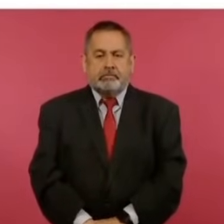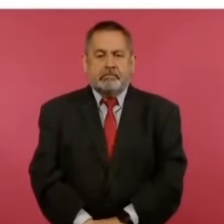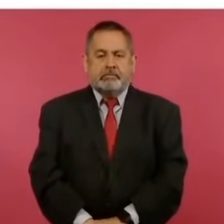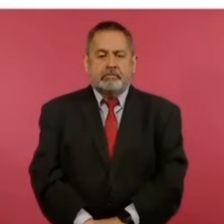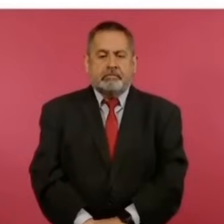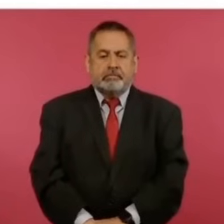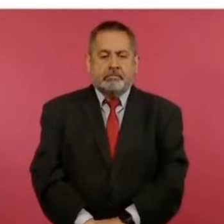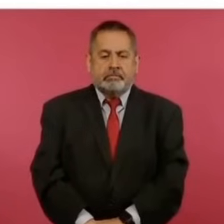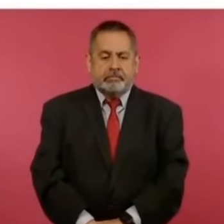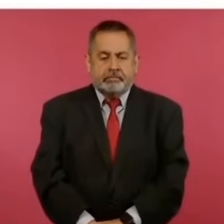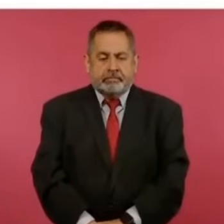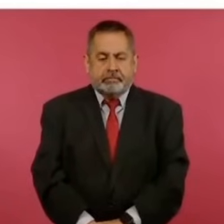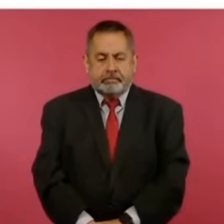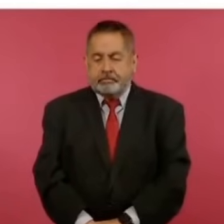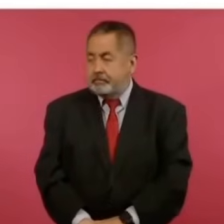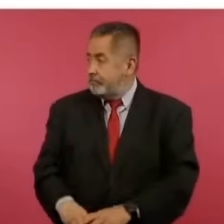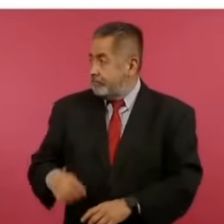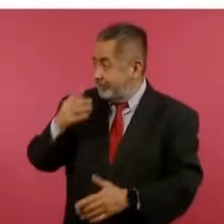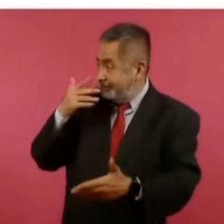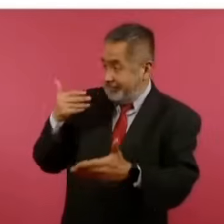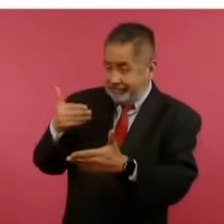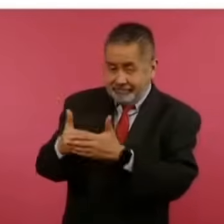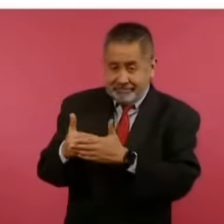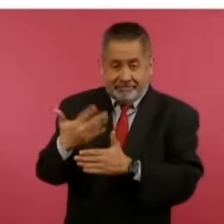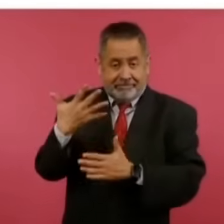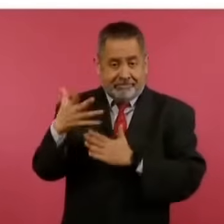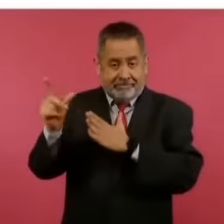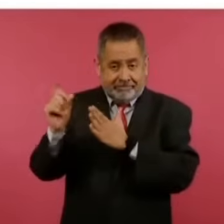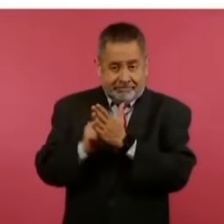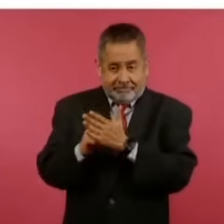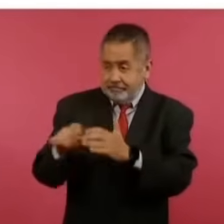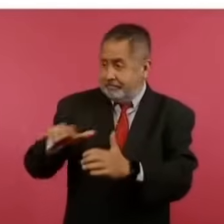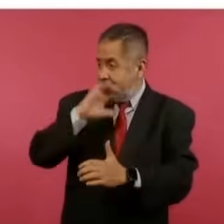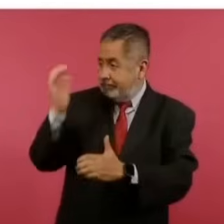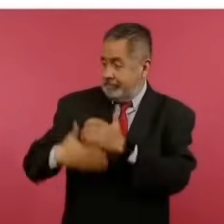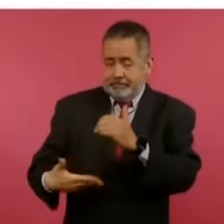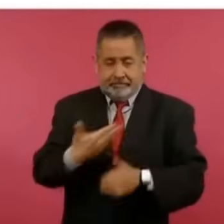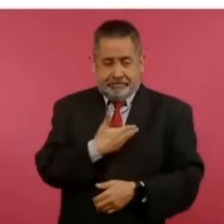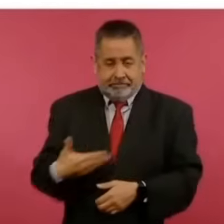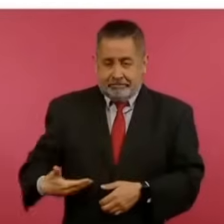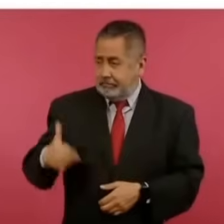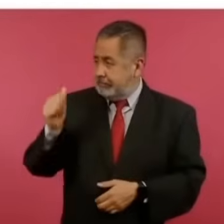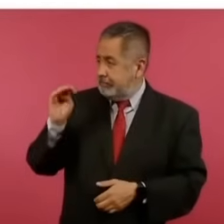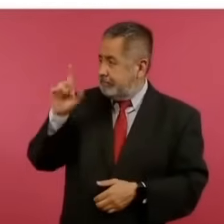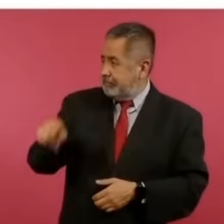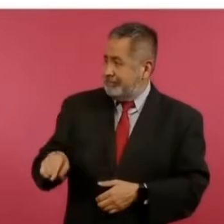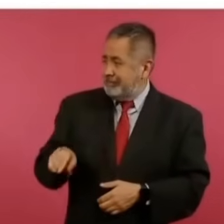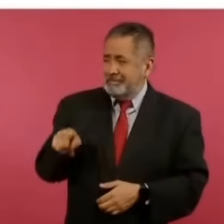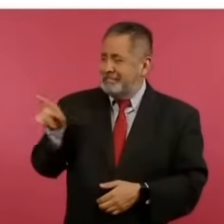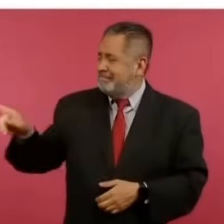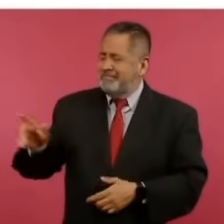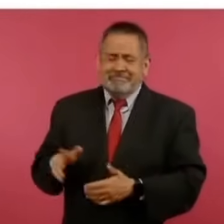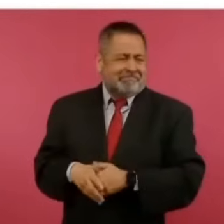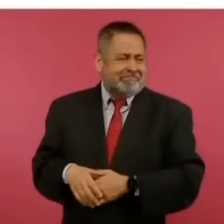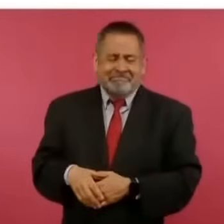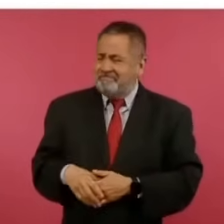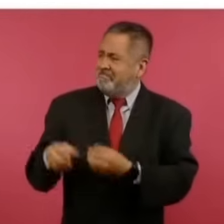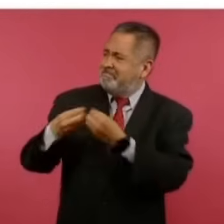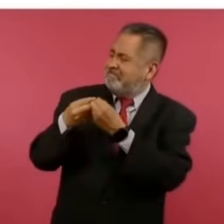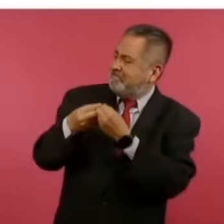A 5 meses de que concluya el sexenio del presidente Andrés Manuel López Obrador, el daño a la